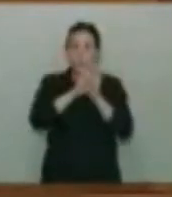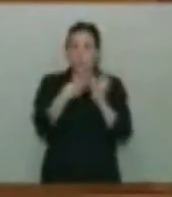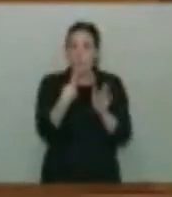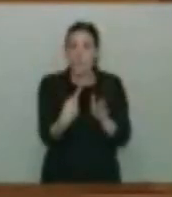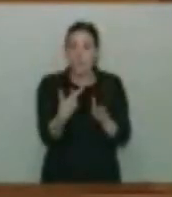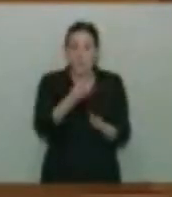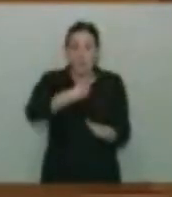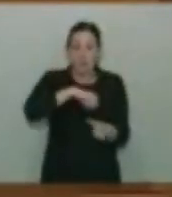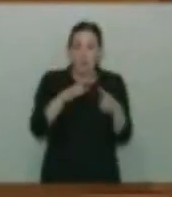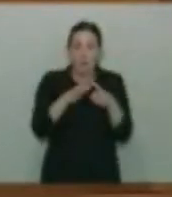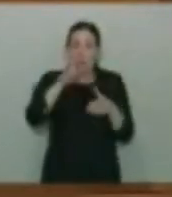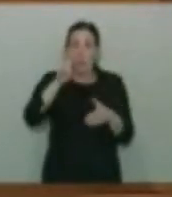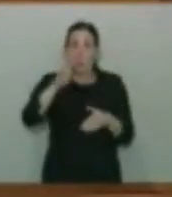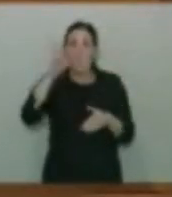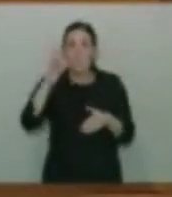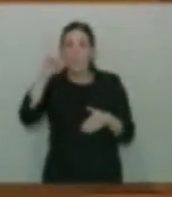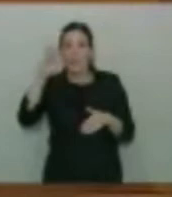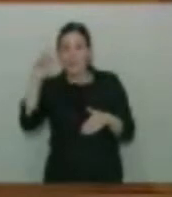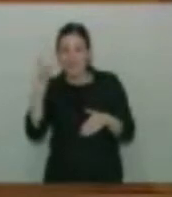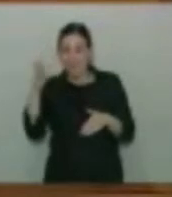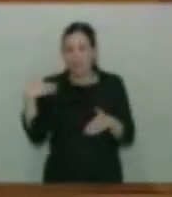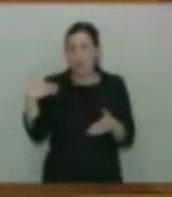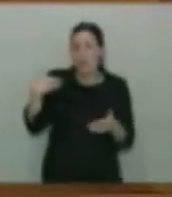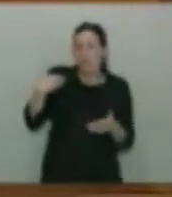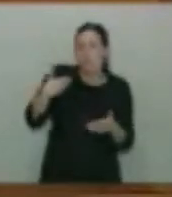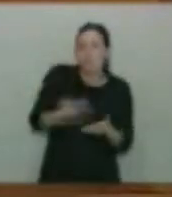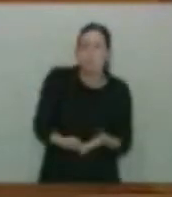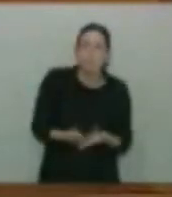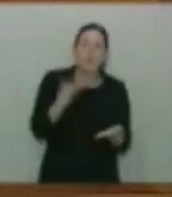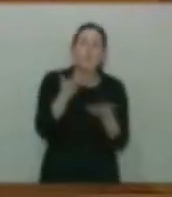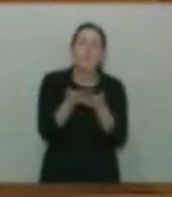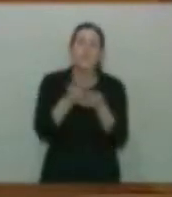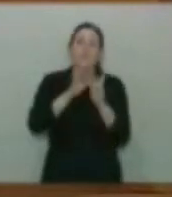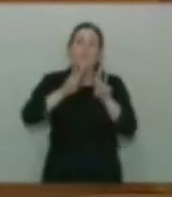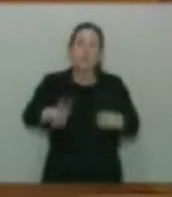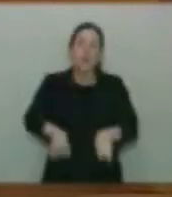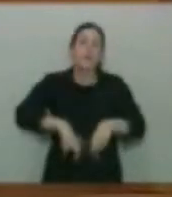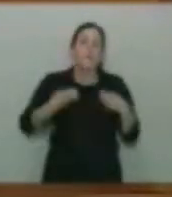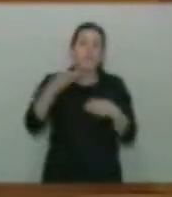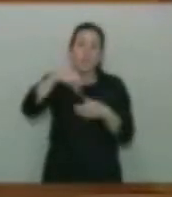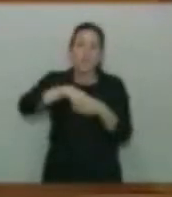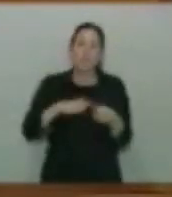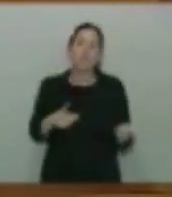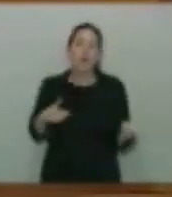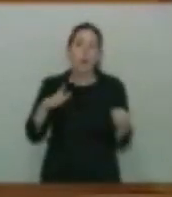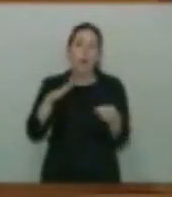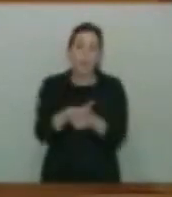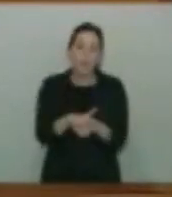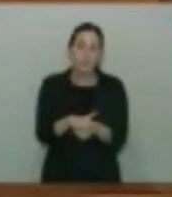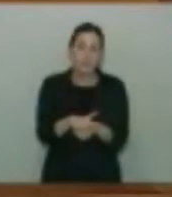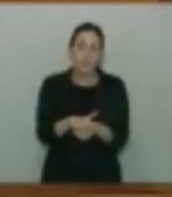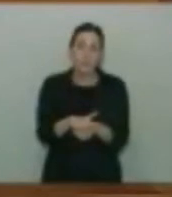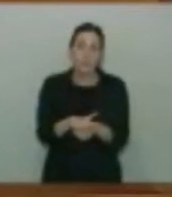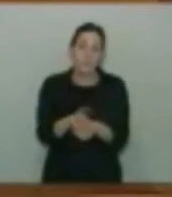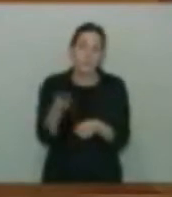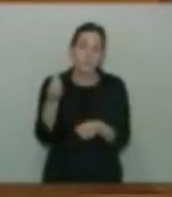partido, llevamos ya mucho tiempo reclamando y solicitando estas reformas, pero precisamente en el ámbito donde es competente realizarlas, que es